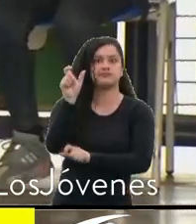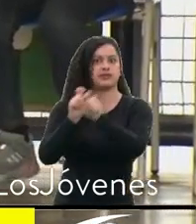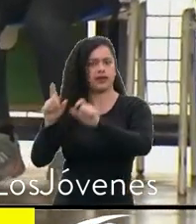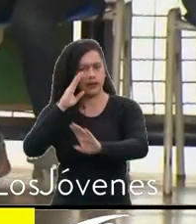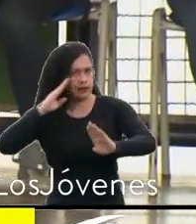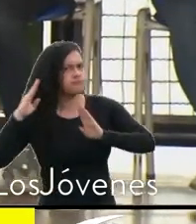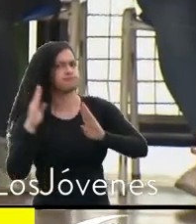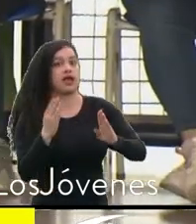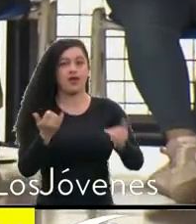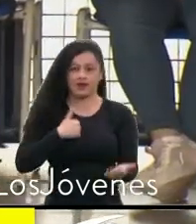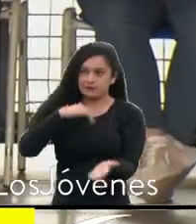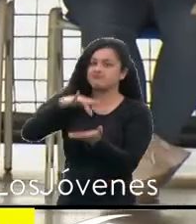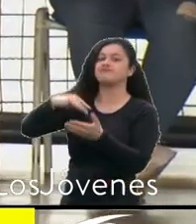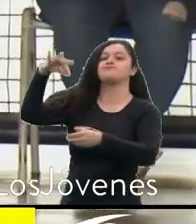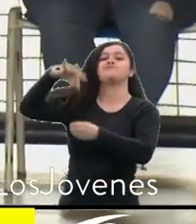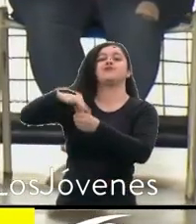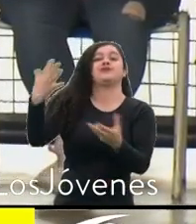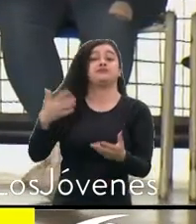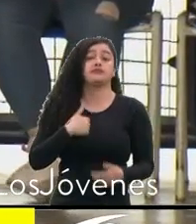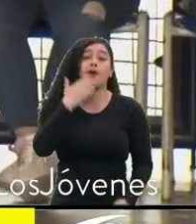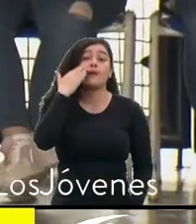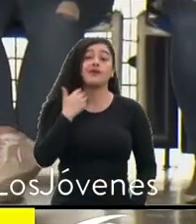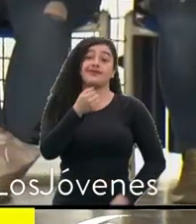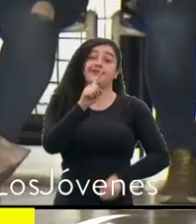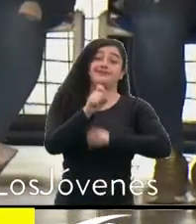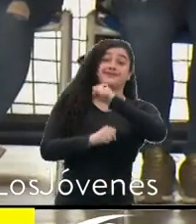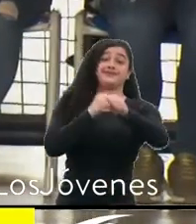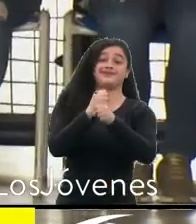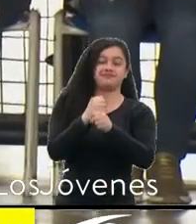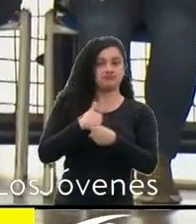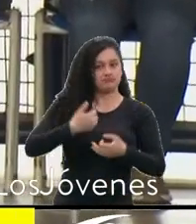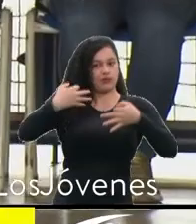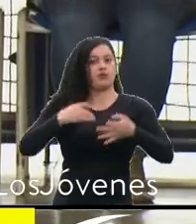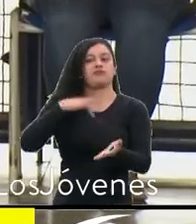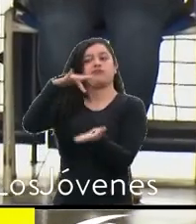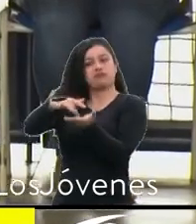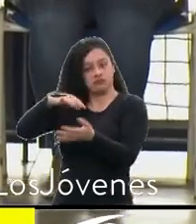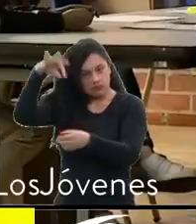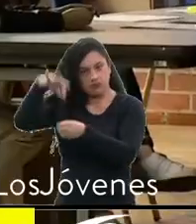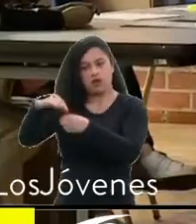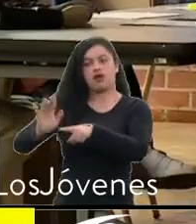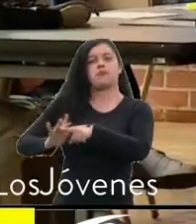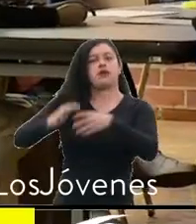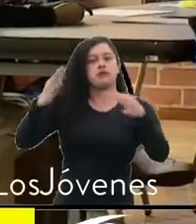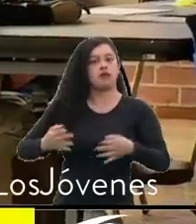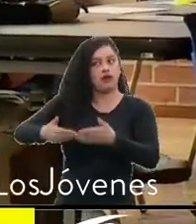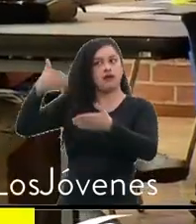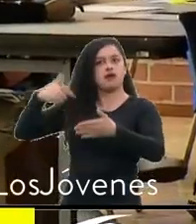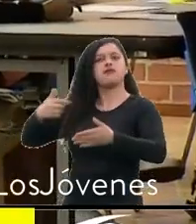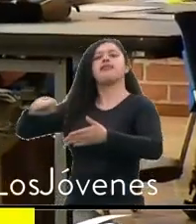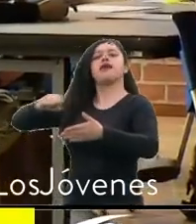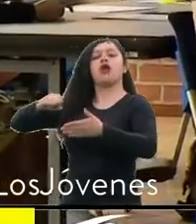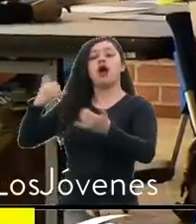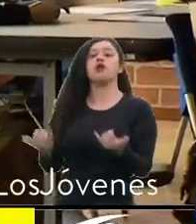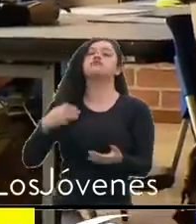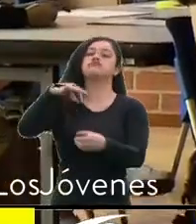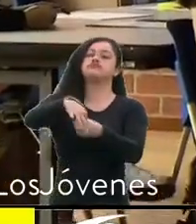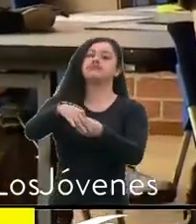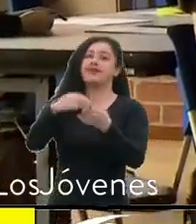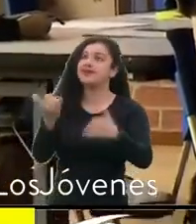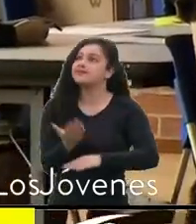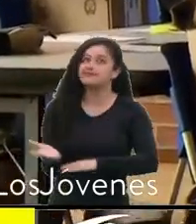años, también cumplió su cita con la democracia. Hoy más que nunca se siente orgullosa de su generación y sabe que en esta jornada está el cambio para el